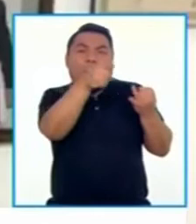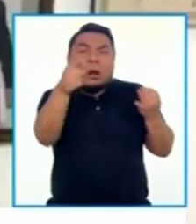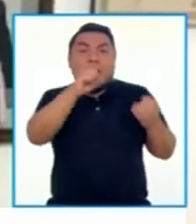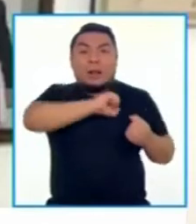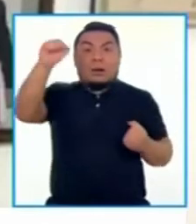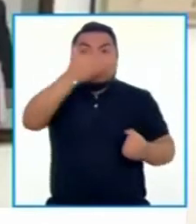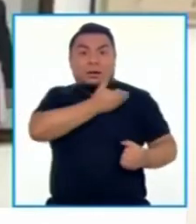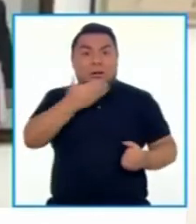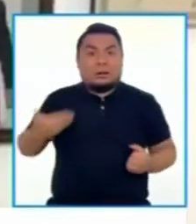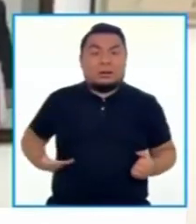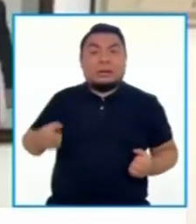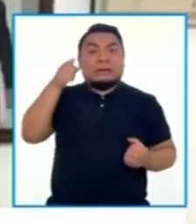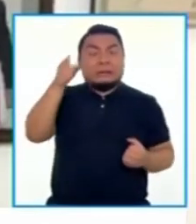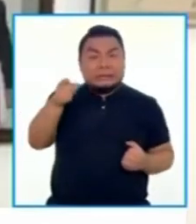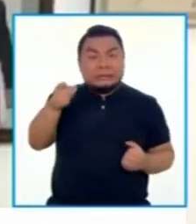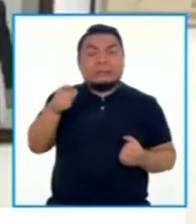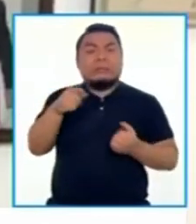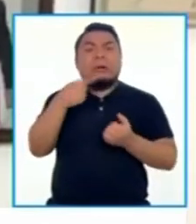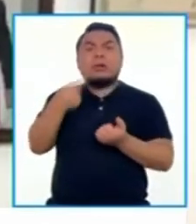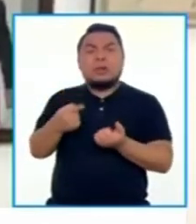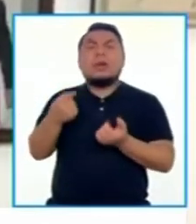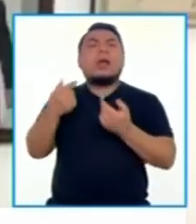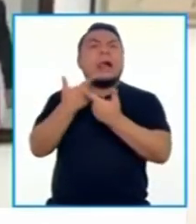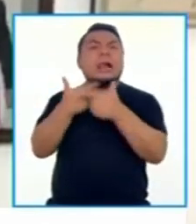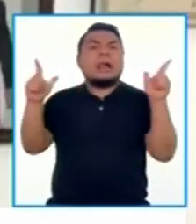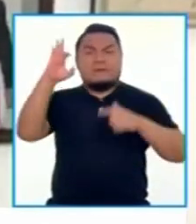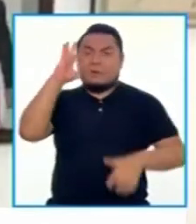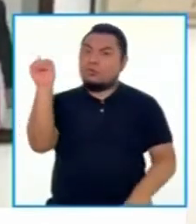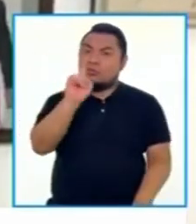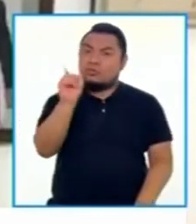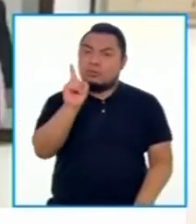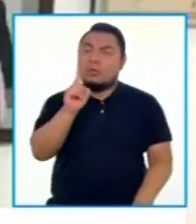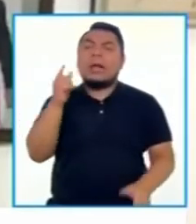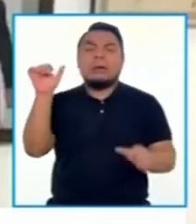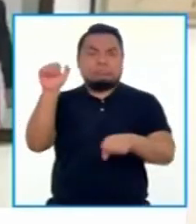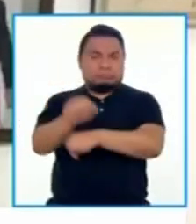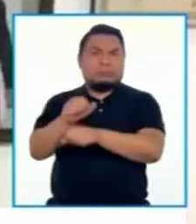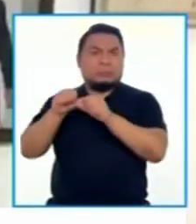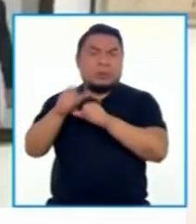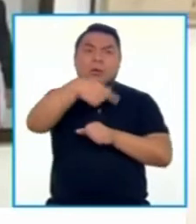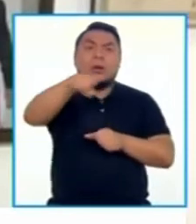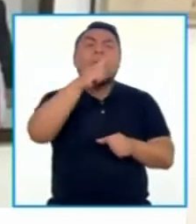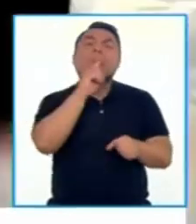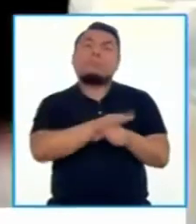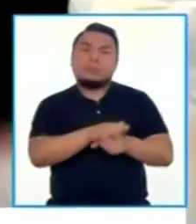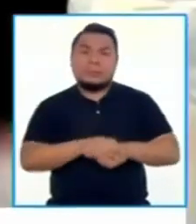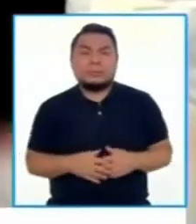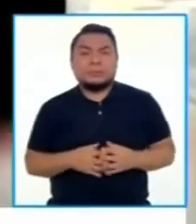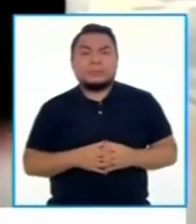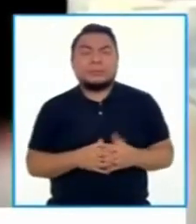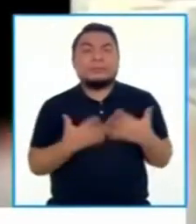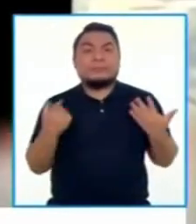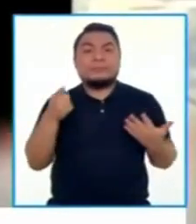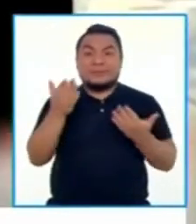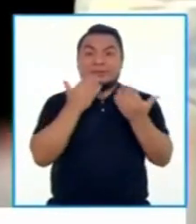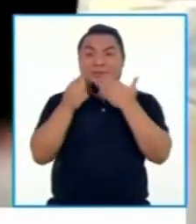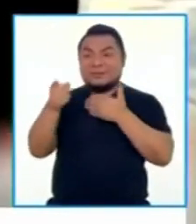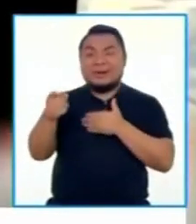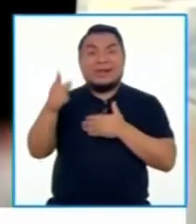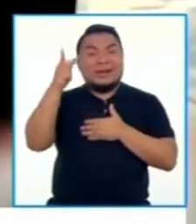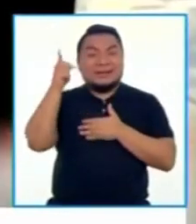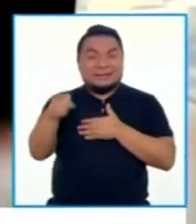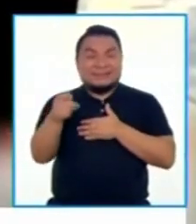tiene dentro de sus planes de gobierno indultar a Alberto Fujimori. Durante su entrevista con